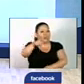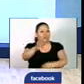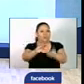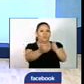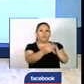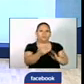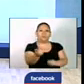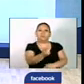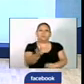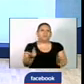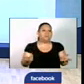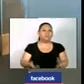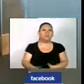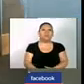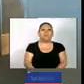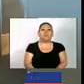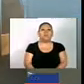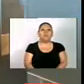comunidades